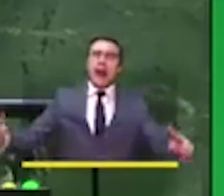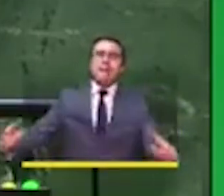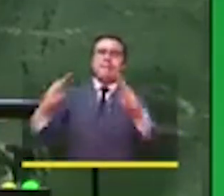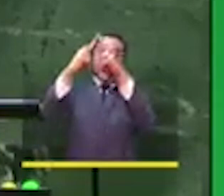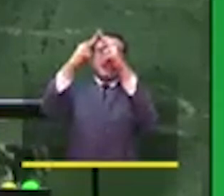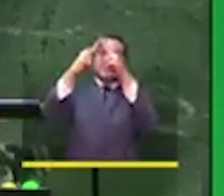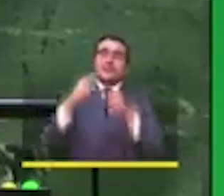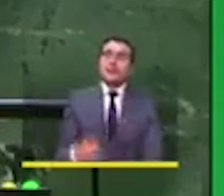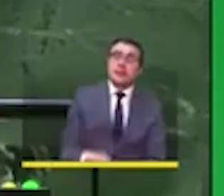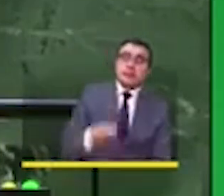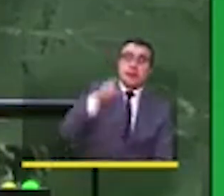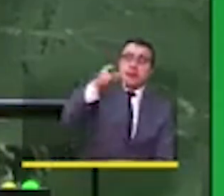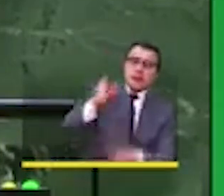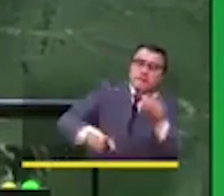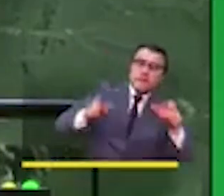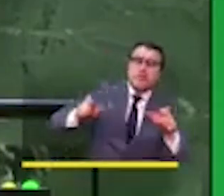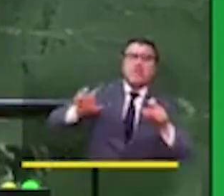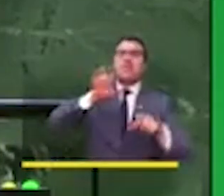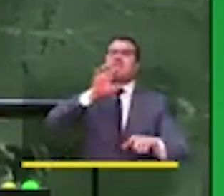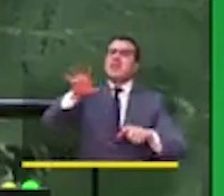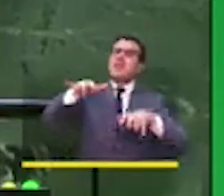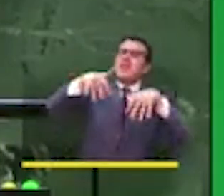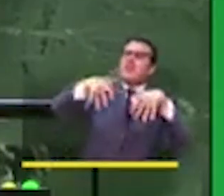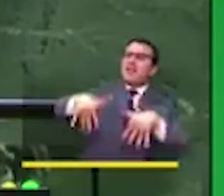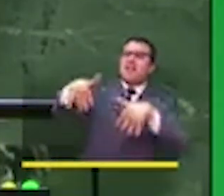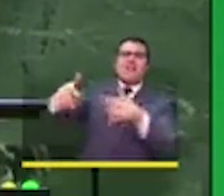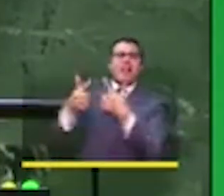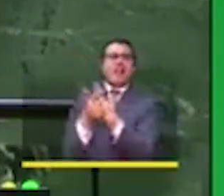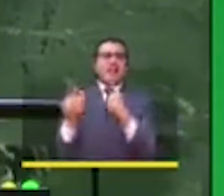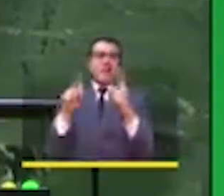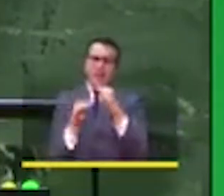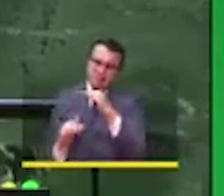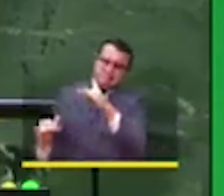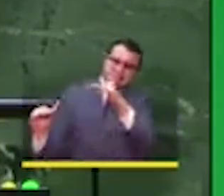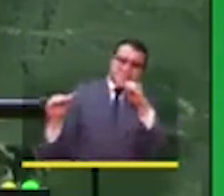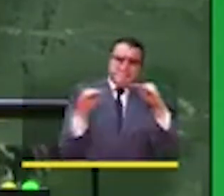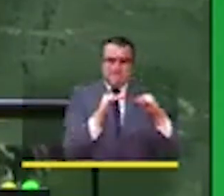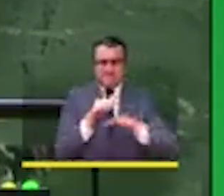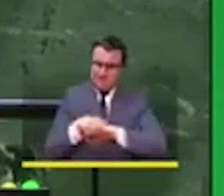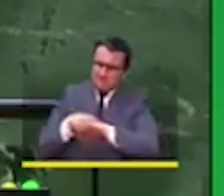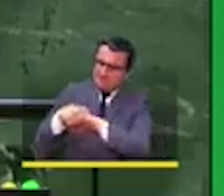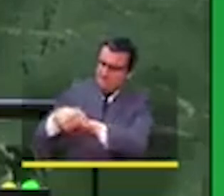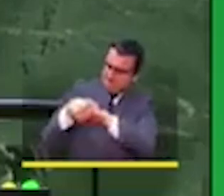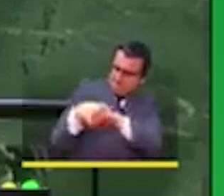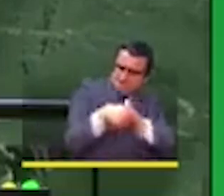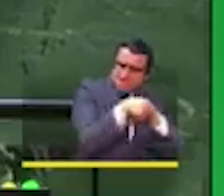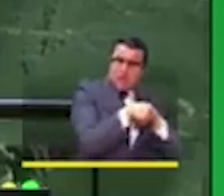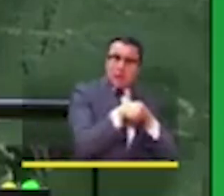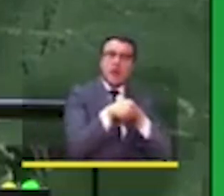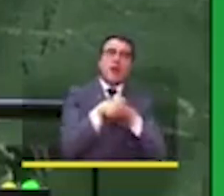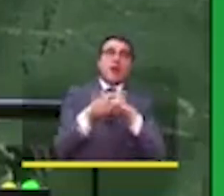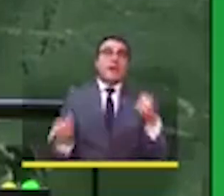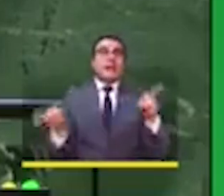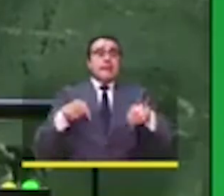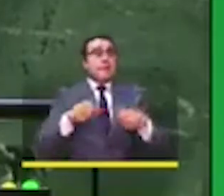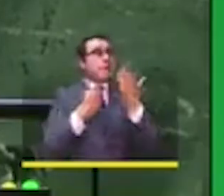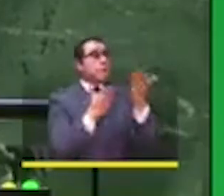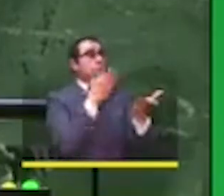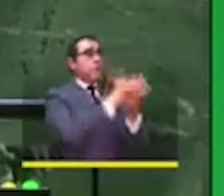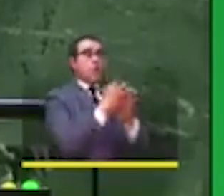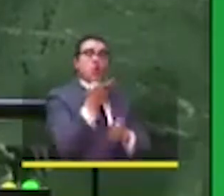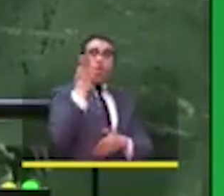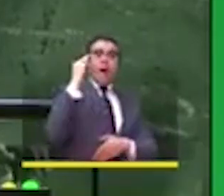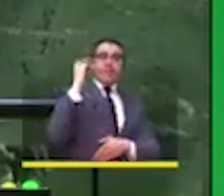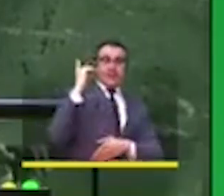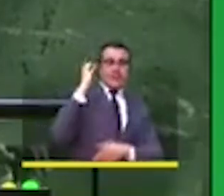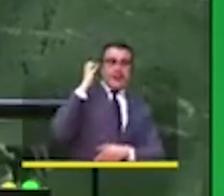aún multitudes gritan por la libertad, la igualdad y la fraternidad. Y fuimos a Washington